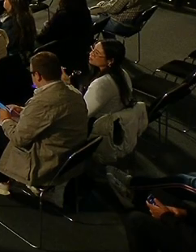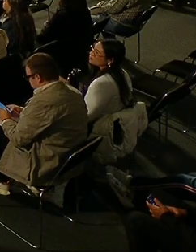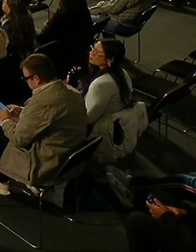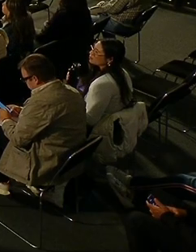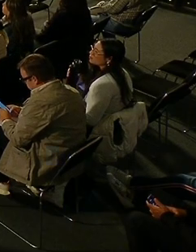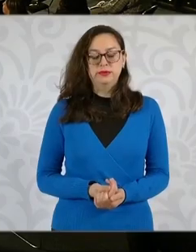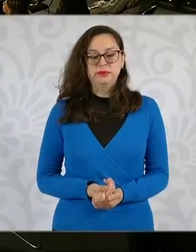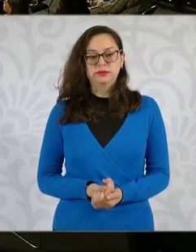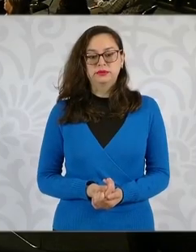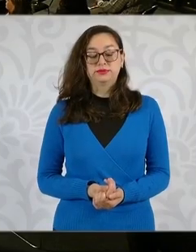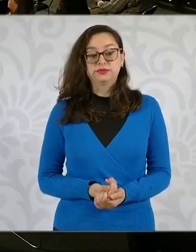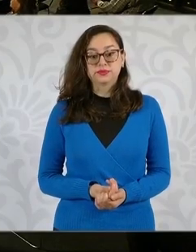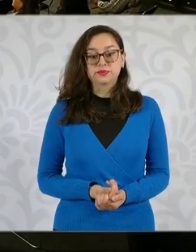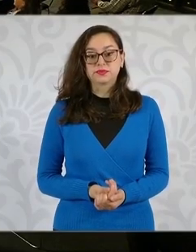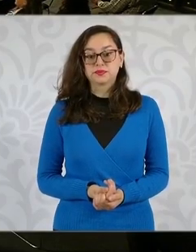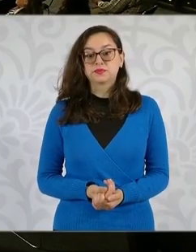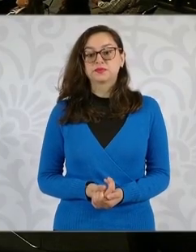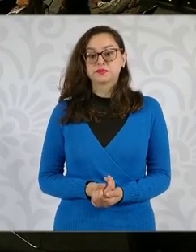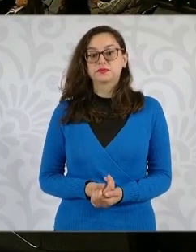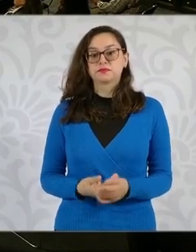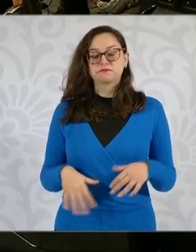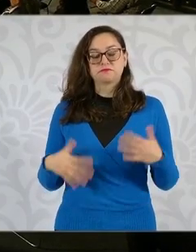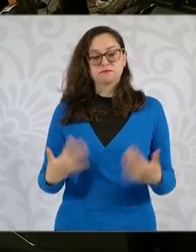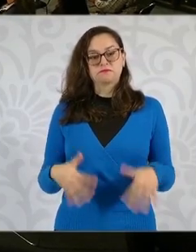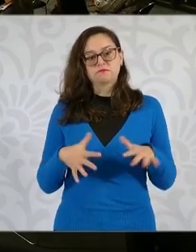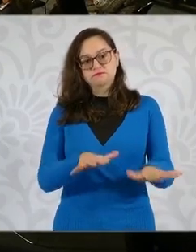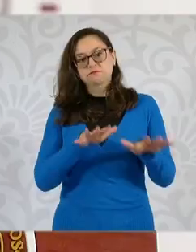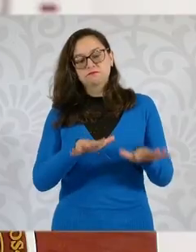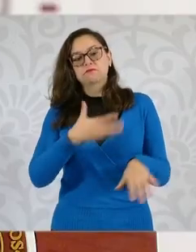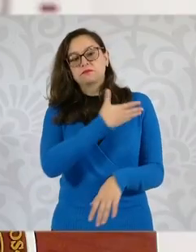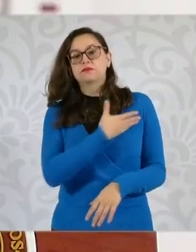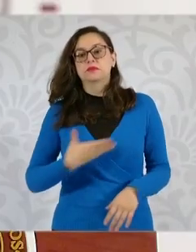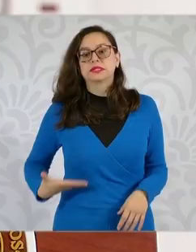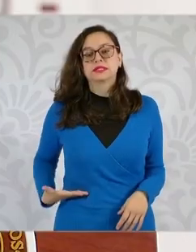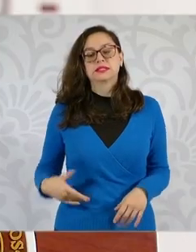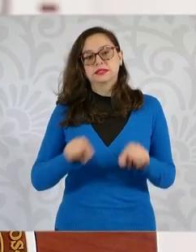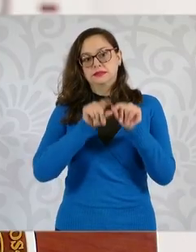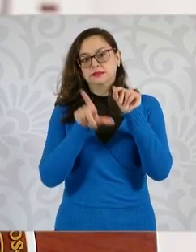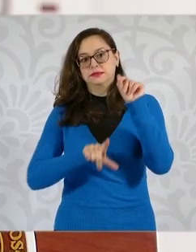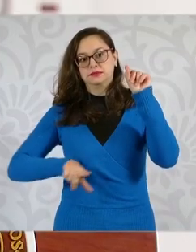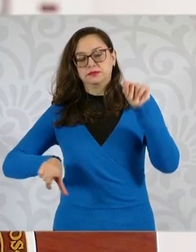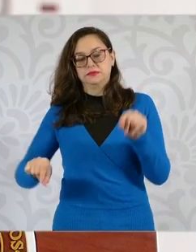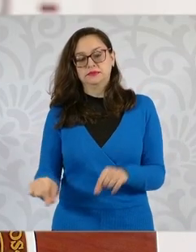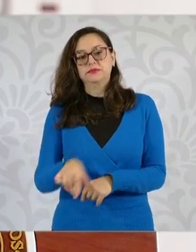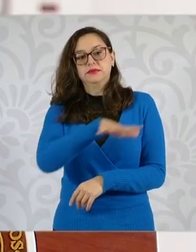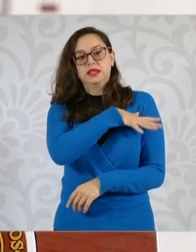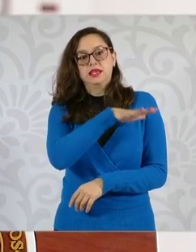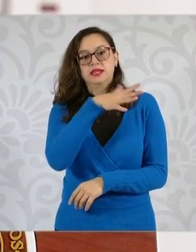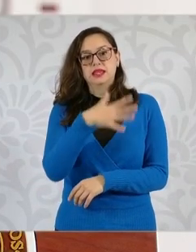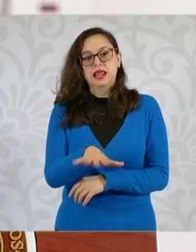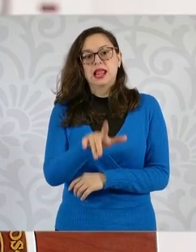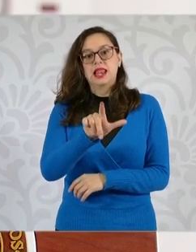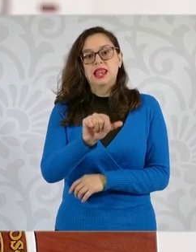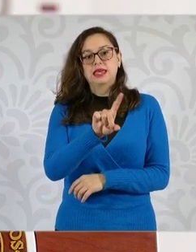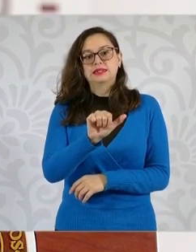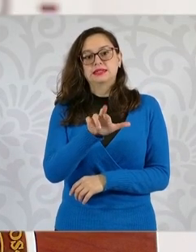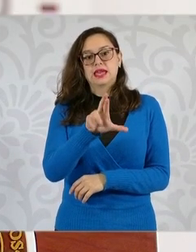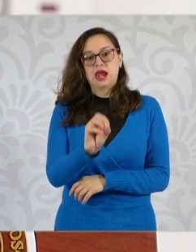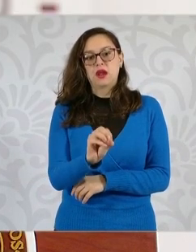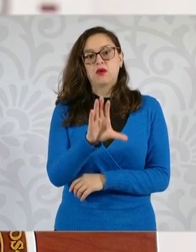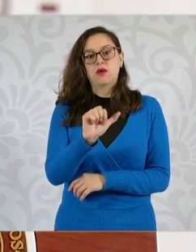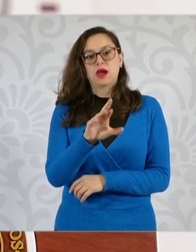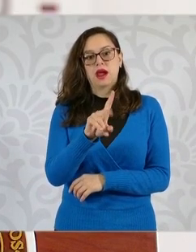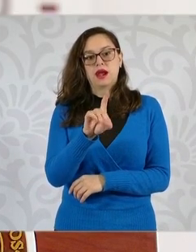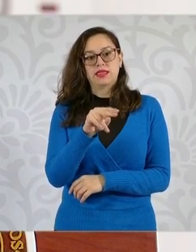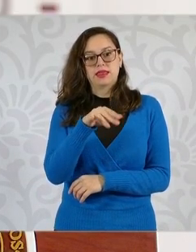Gran presidente de México, general Lázaro Cárdenas. Bueno, ahora vamos a seguir hablando del caso García